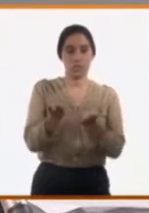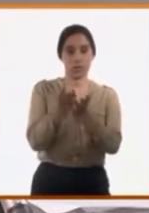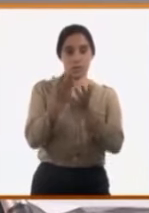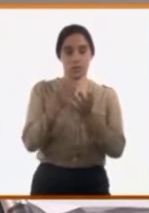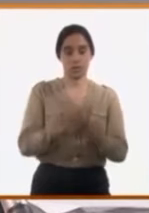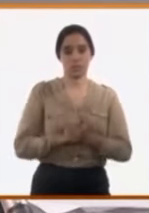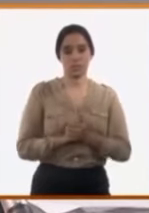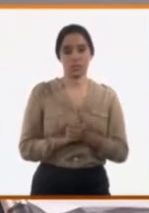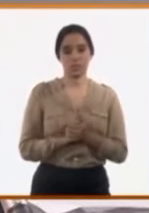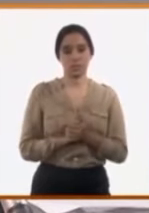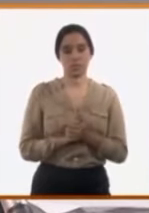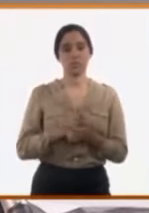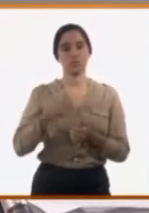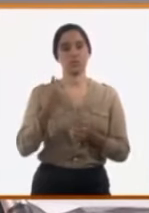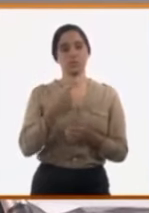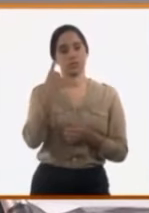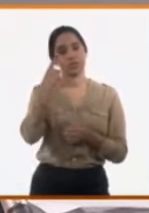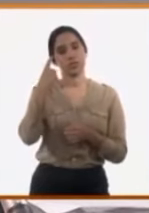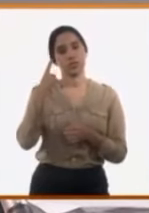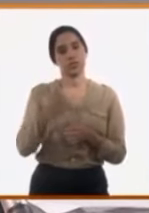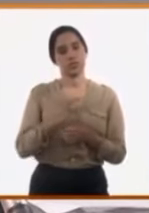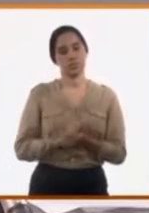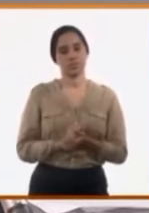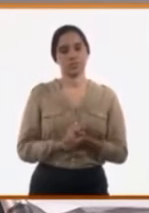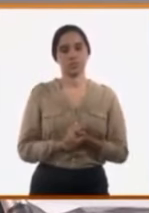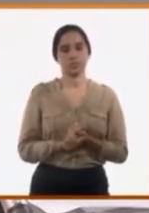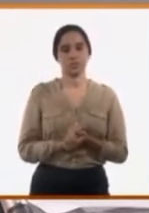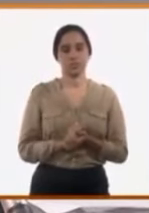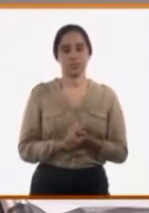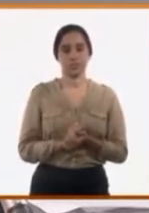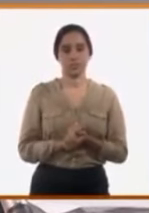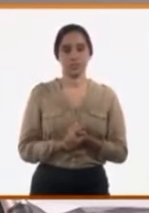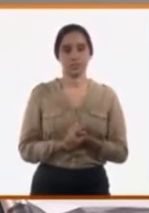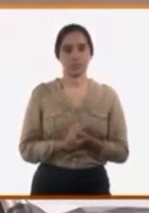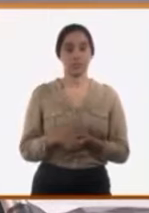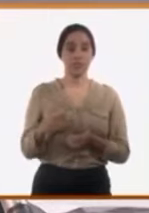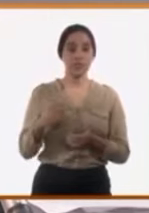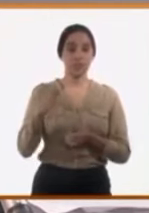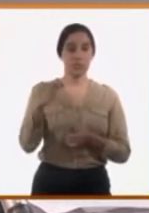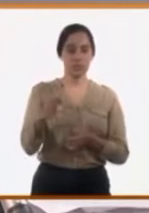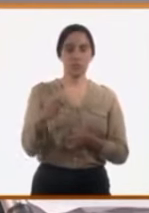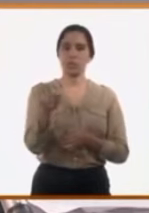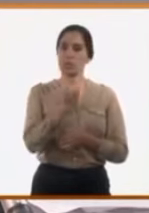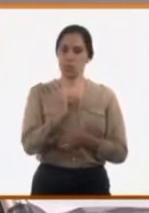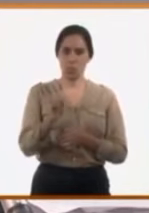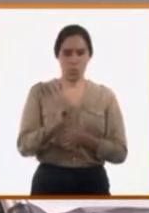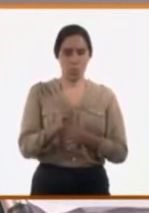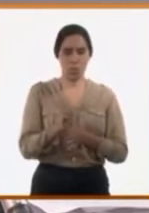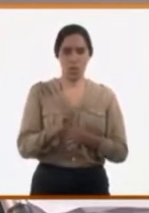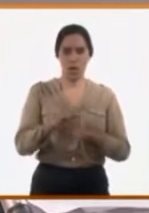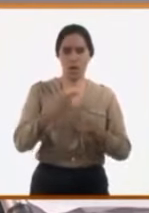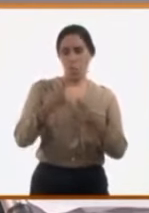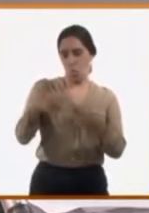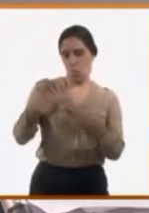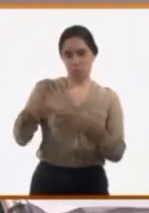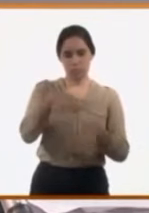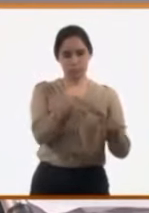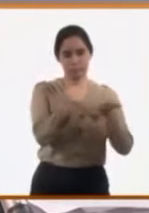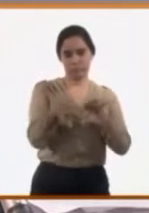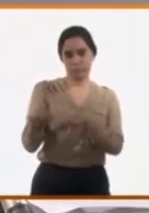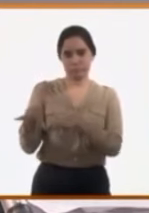nosotros pensamos que eh el futuro Tendremos que extender ese experimento a todo el país hasta desarrollarlo